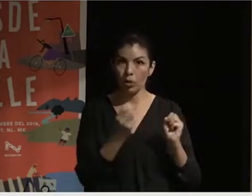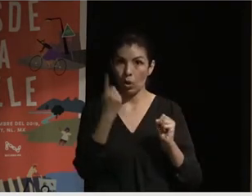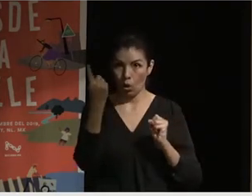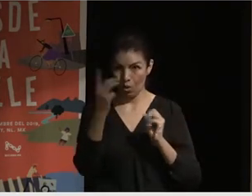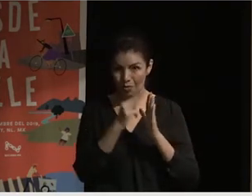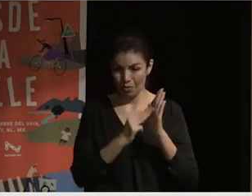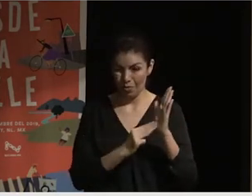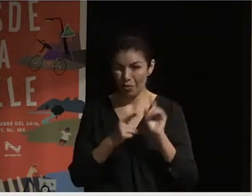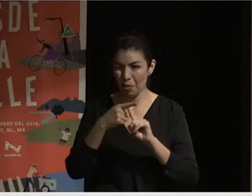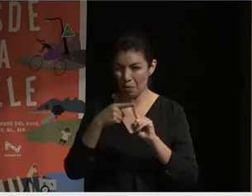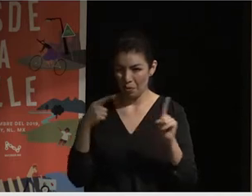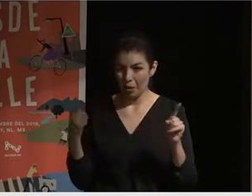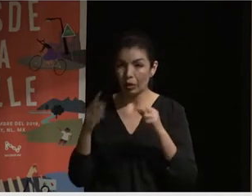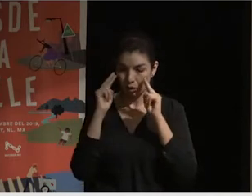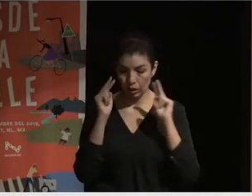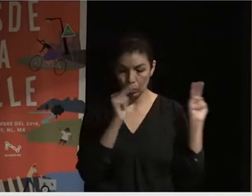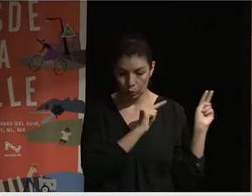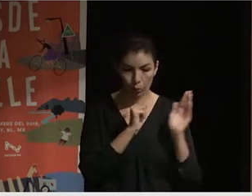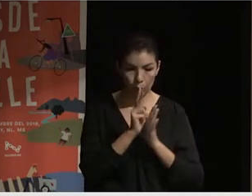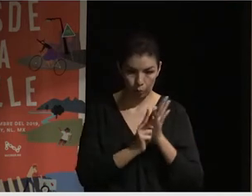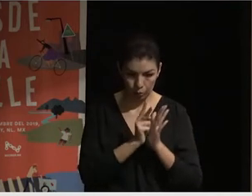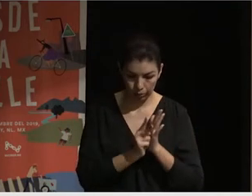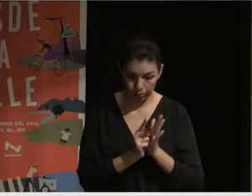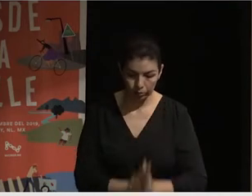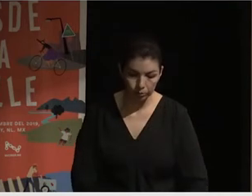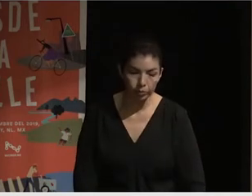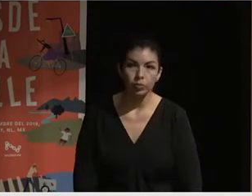y ahorita les hago una pregunta a todos y todas.